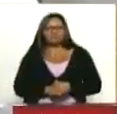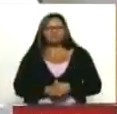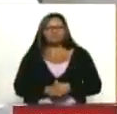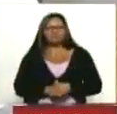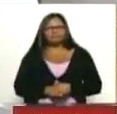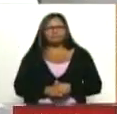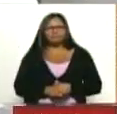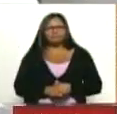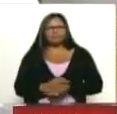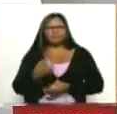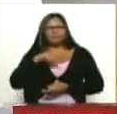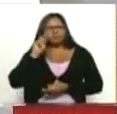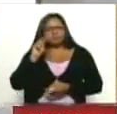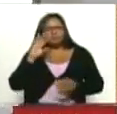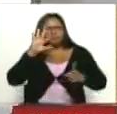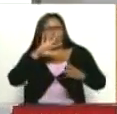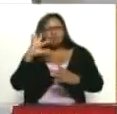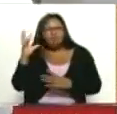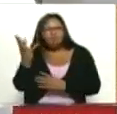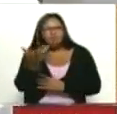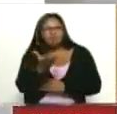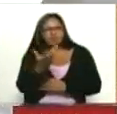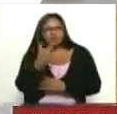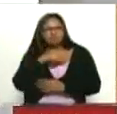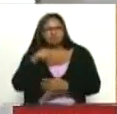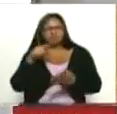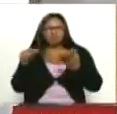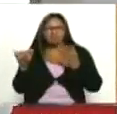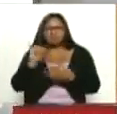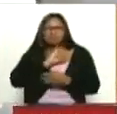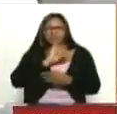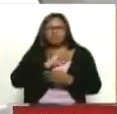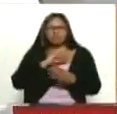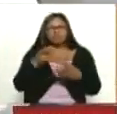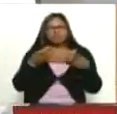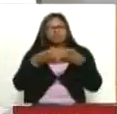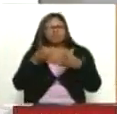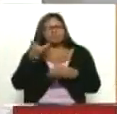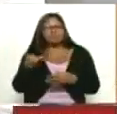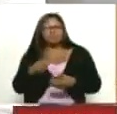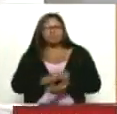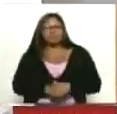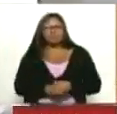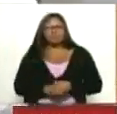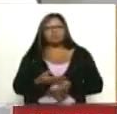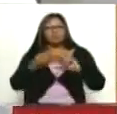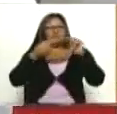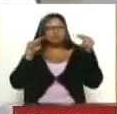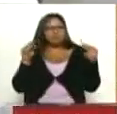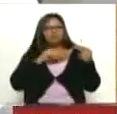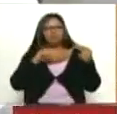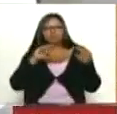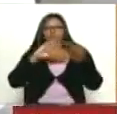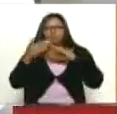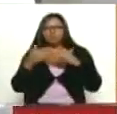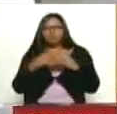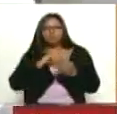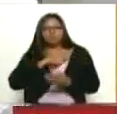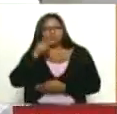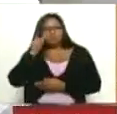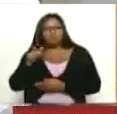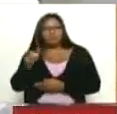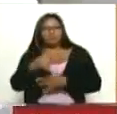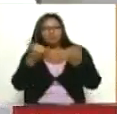de ecología, la identidad de género, la igualdad de género, la paz comunal, la paz de los pueblos,